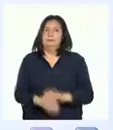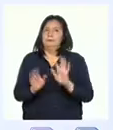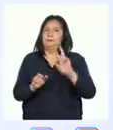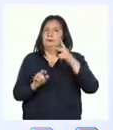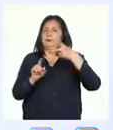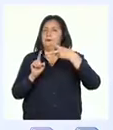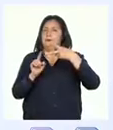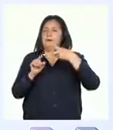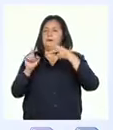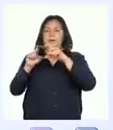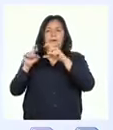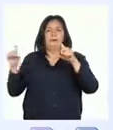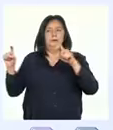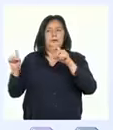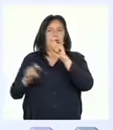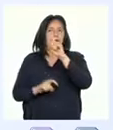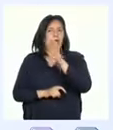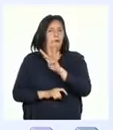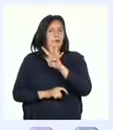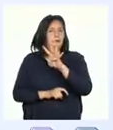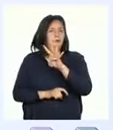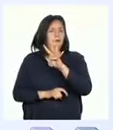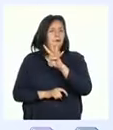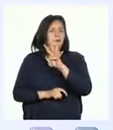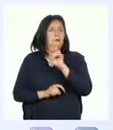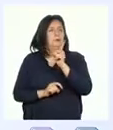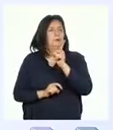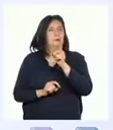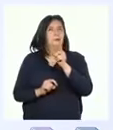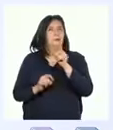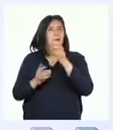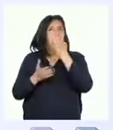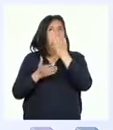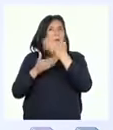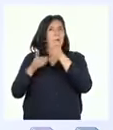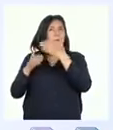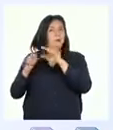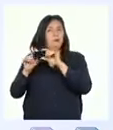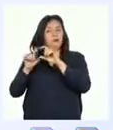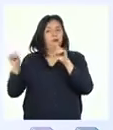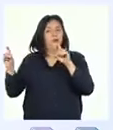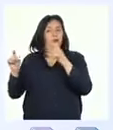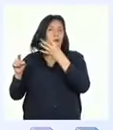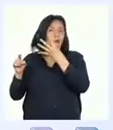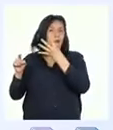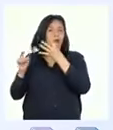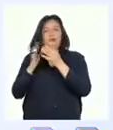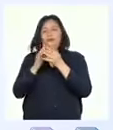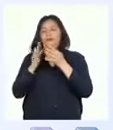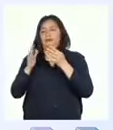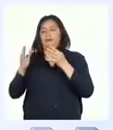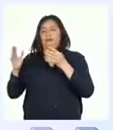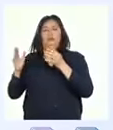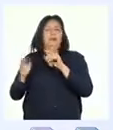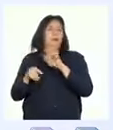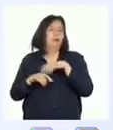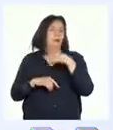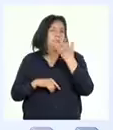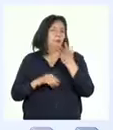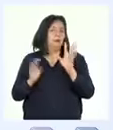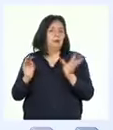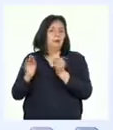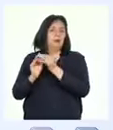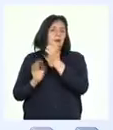En el segundo producto viene 1/4 más. Para eso divido el total en cuartos y luego